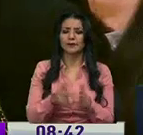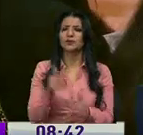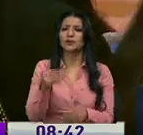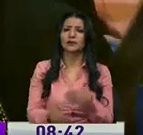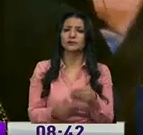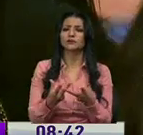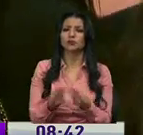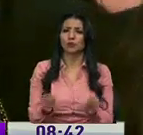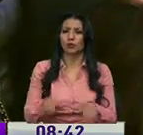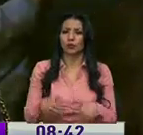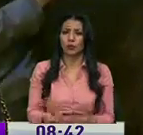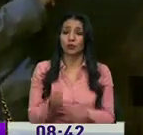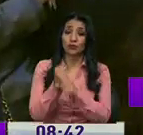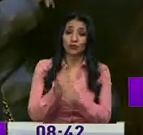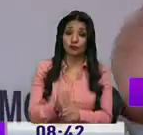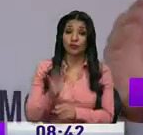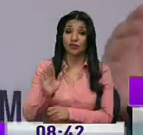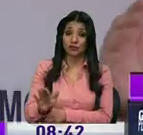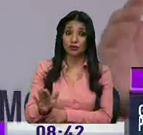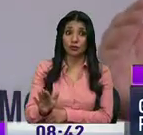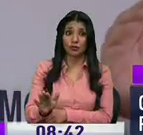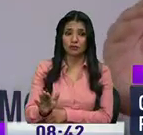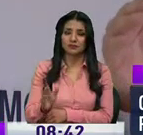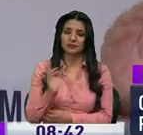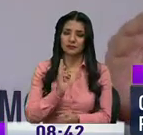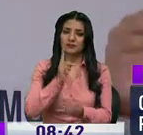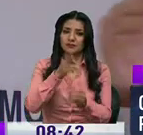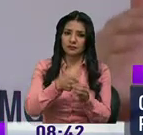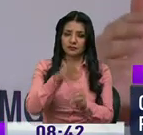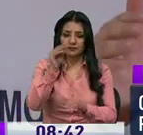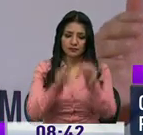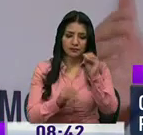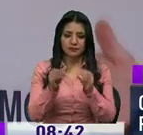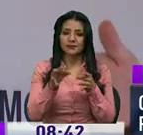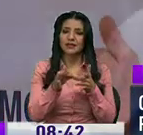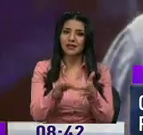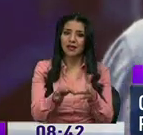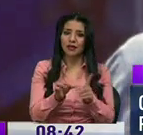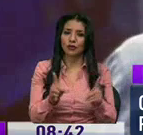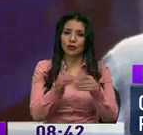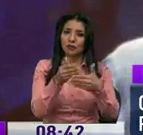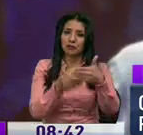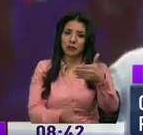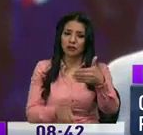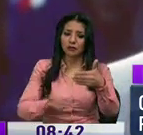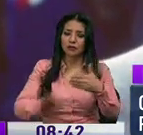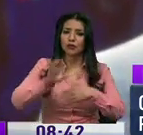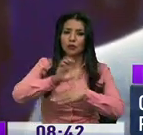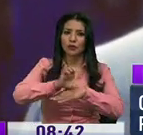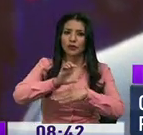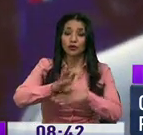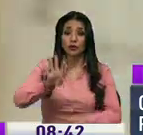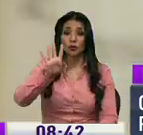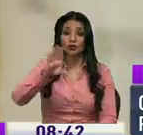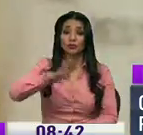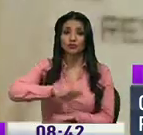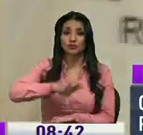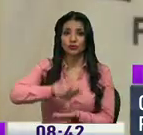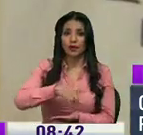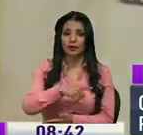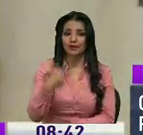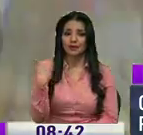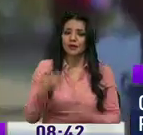Según datos de la Fundación Tierra de Hombres, la cual fue parte de la elaboración del documento, en nuestro país solo en 4 ciudades hay